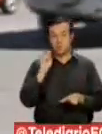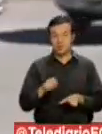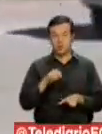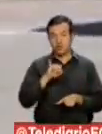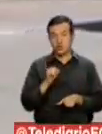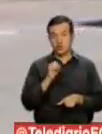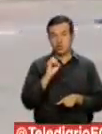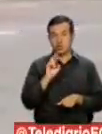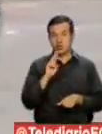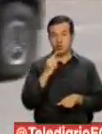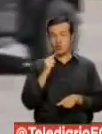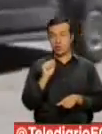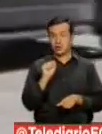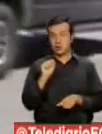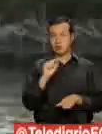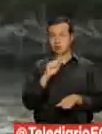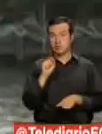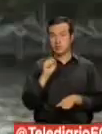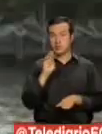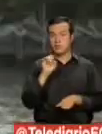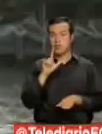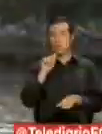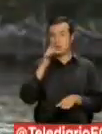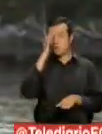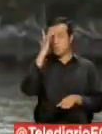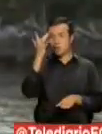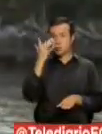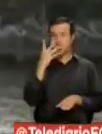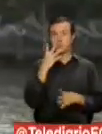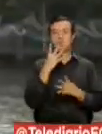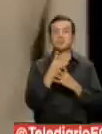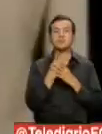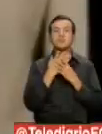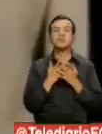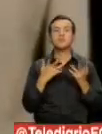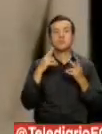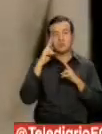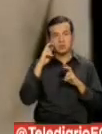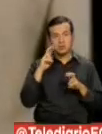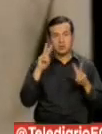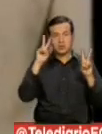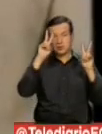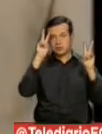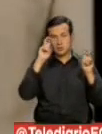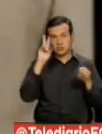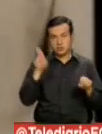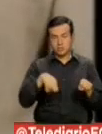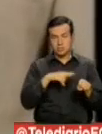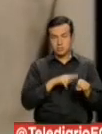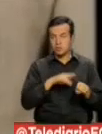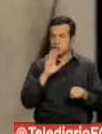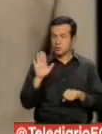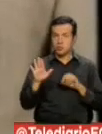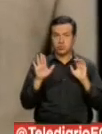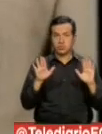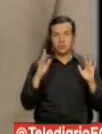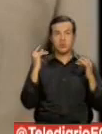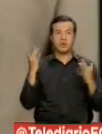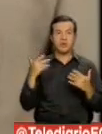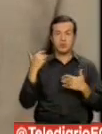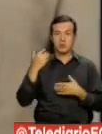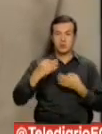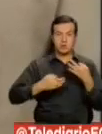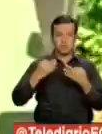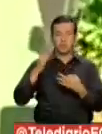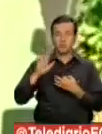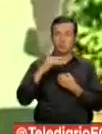Jorge Zavala Egas. Su detención se dio y respondería a una investigación de rutina. Ambos están a la espera de